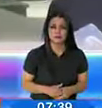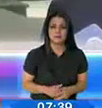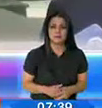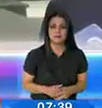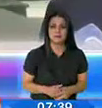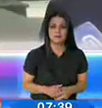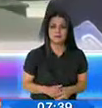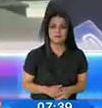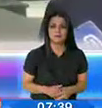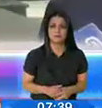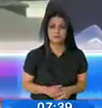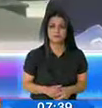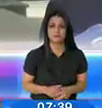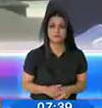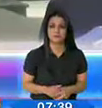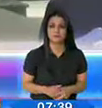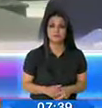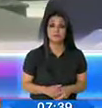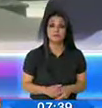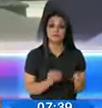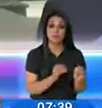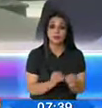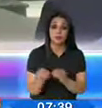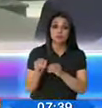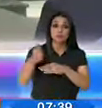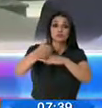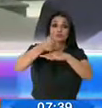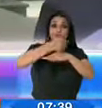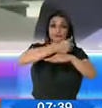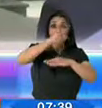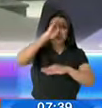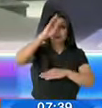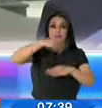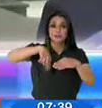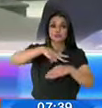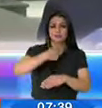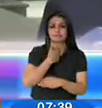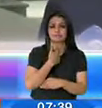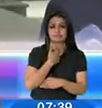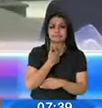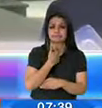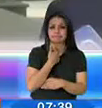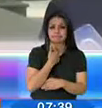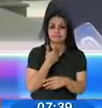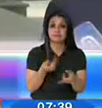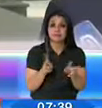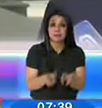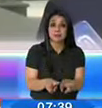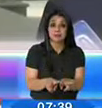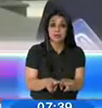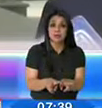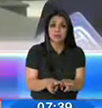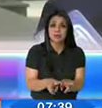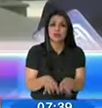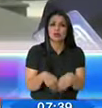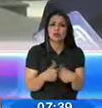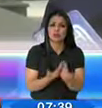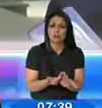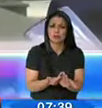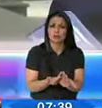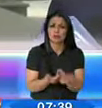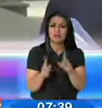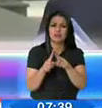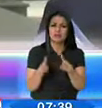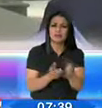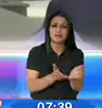dispone una reorganización de la estructura interna de la Policía Nacional y esto ha afectado, inclusive ha desarticulado